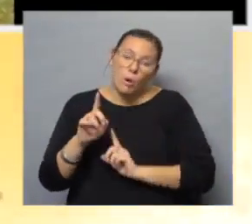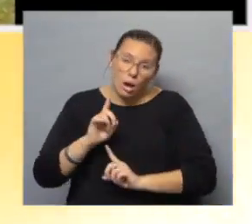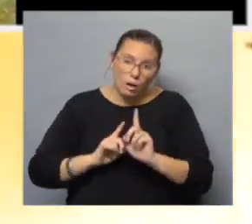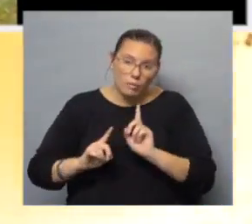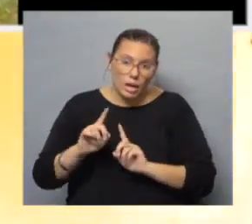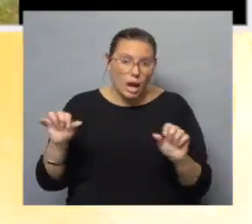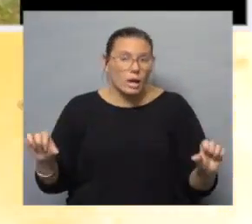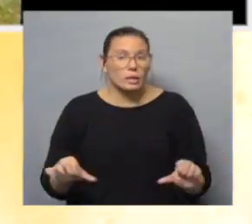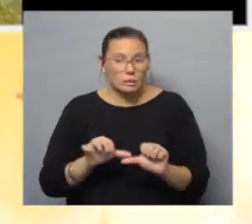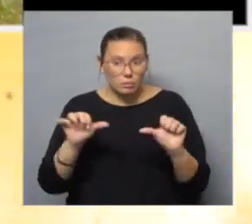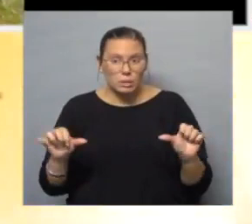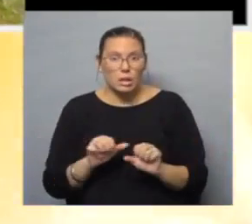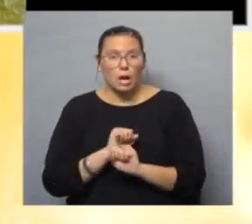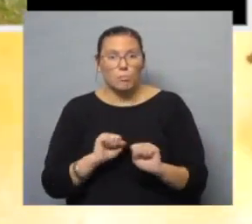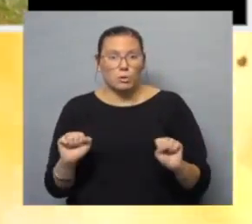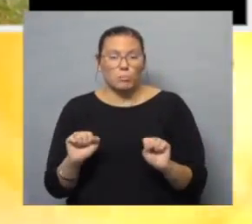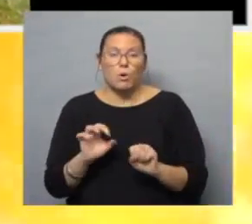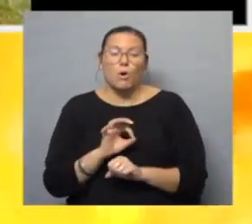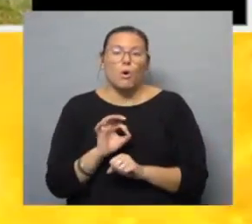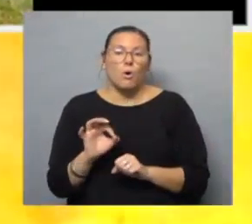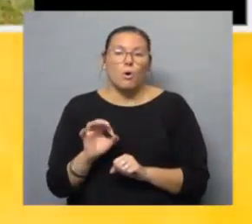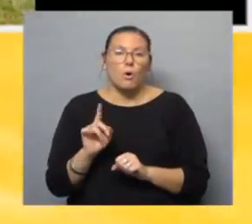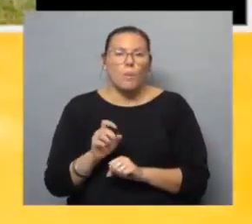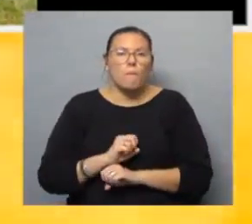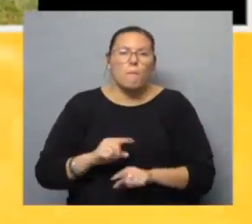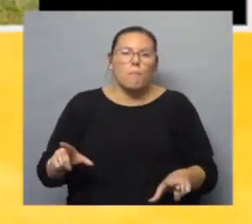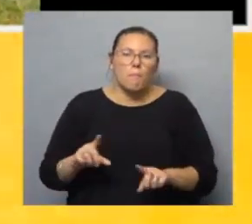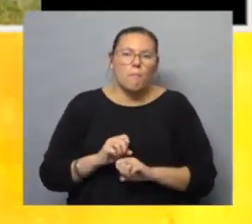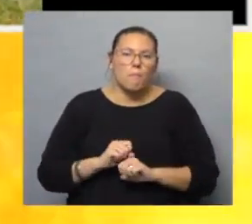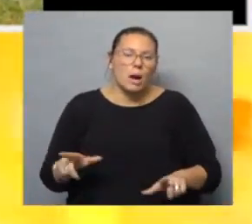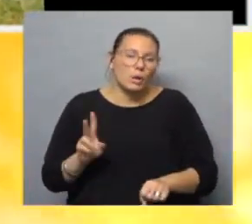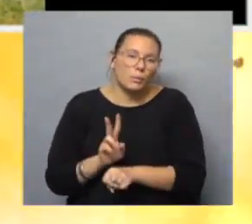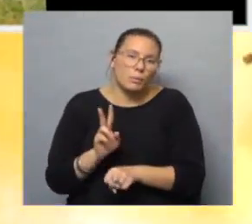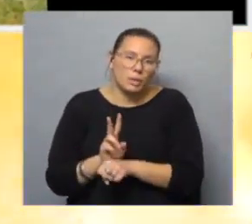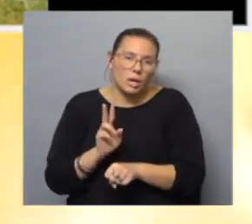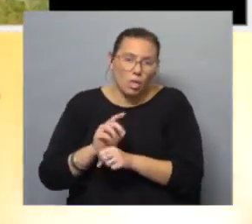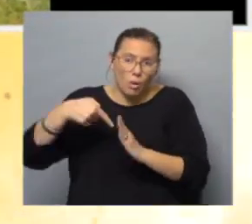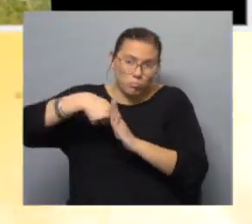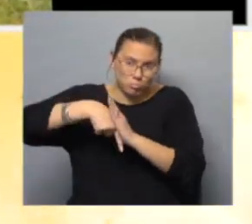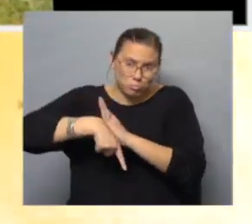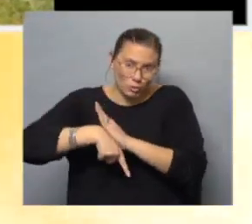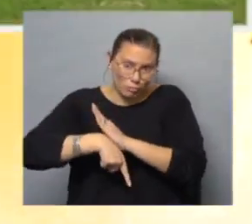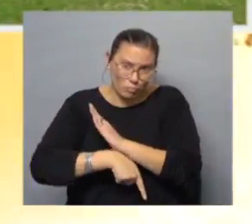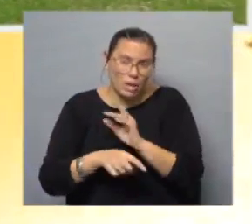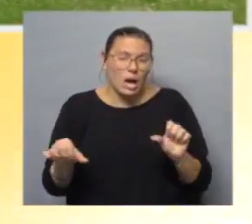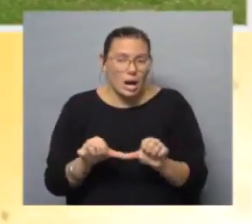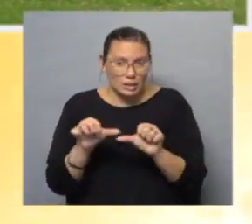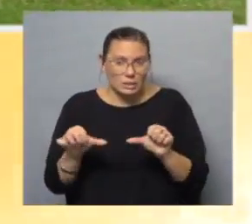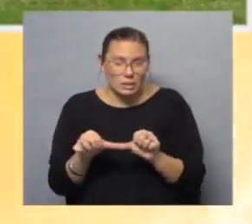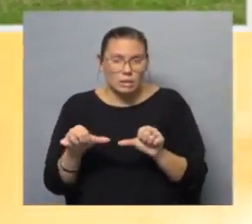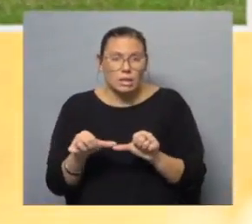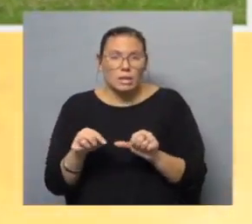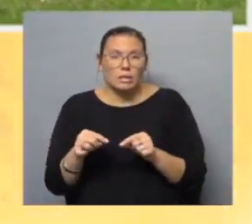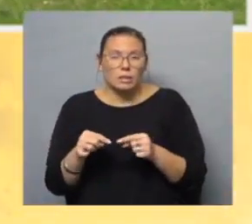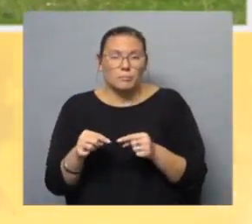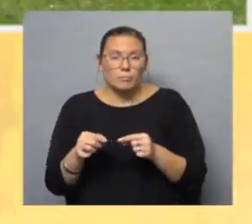ciertas actividades que podemos hacer, o inclusive malas prácticas en lo que es la perforación de pozos y ese